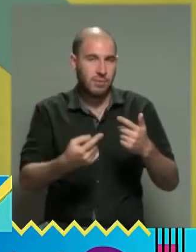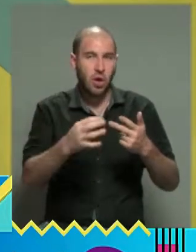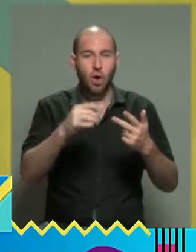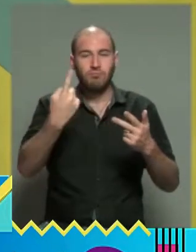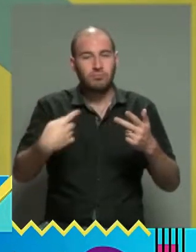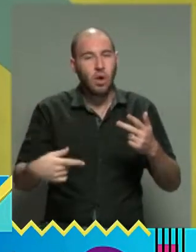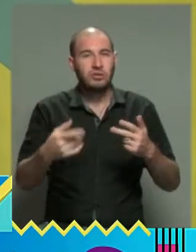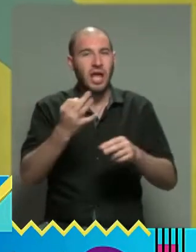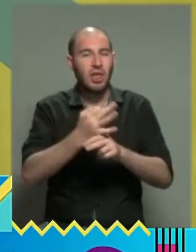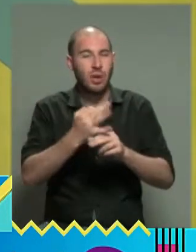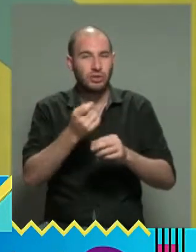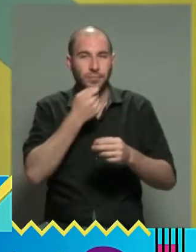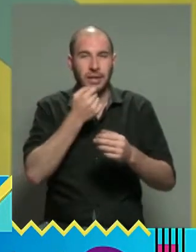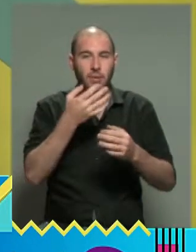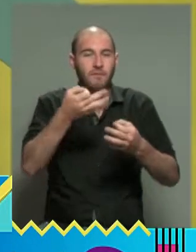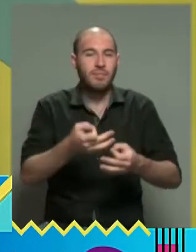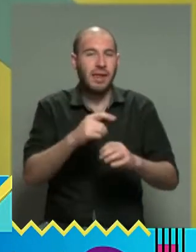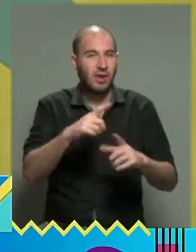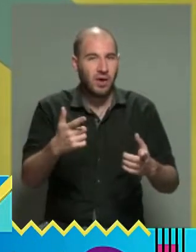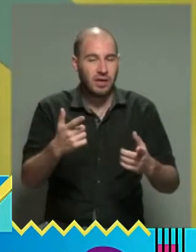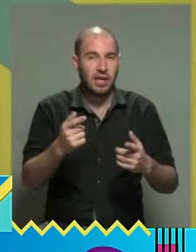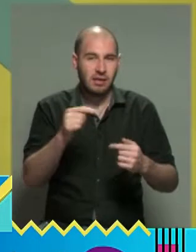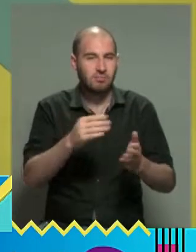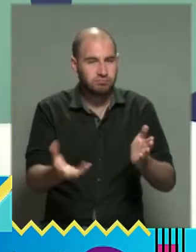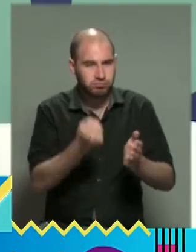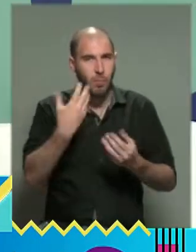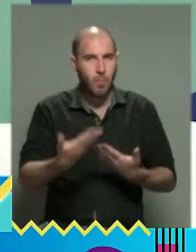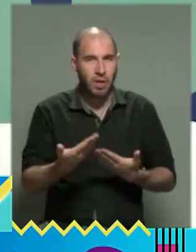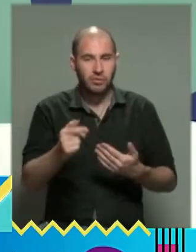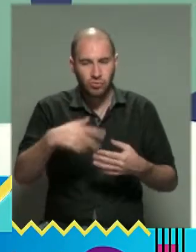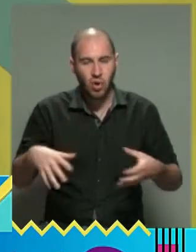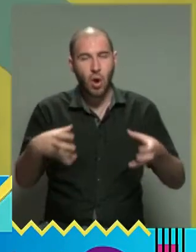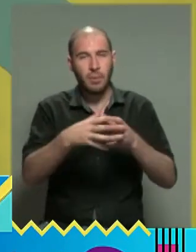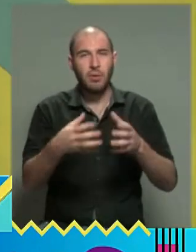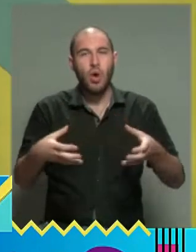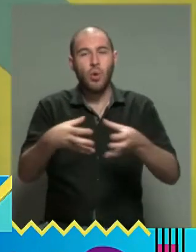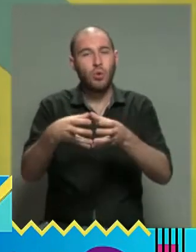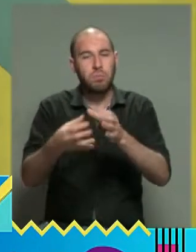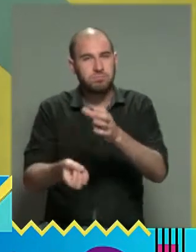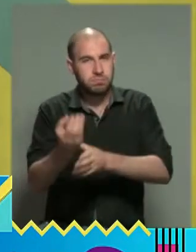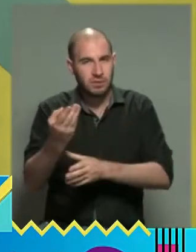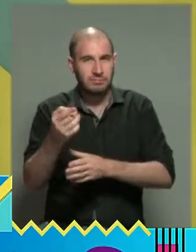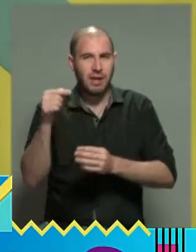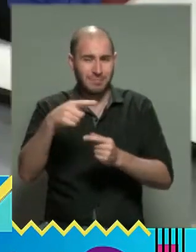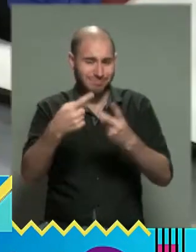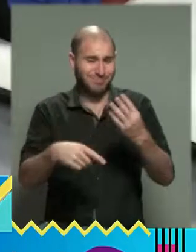algunos aspectos de la educación, a lo mejor no formal, puedan tenerla y se organizan a través de cooperativas. Bueno, eso hay mucho en Mendoza,